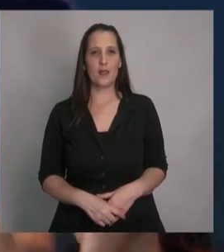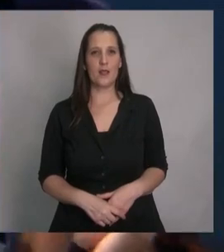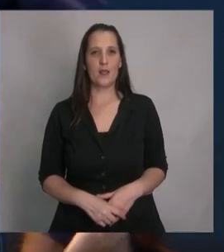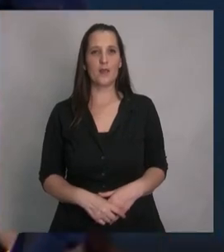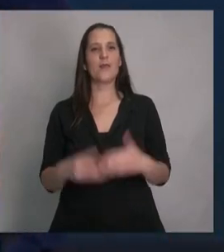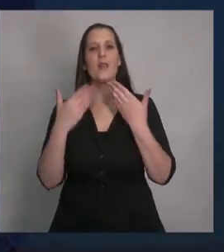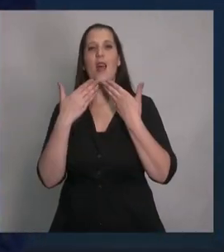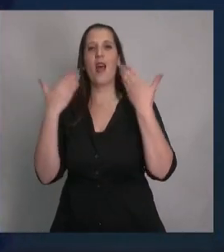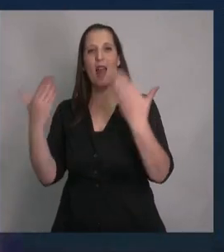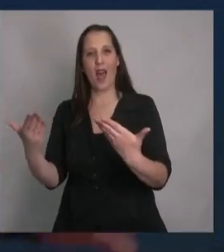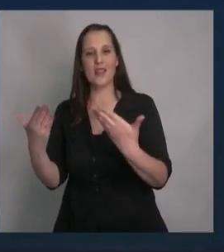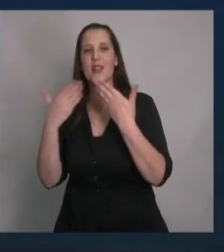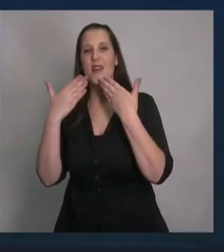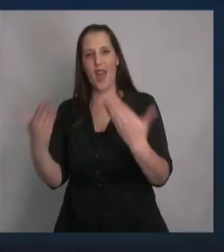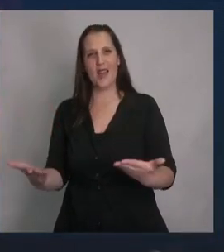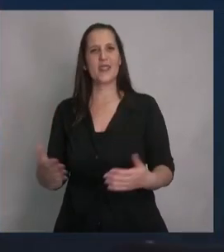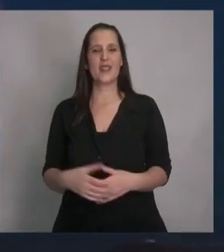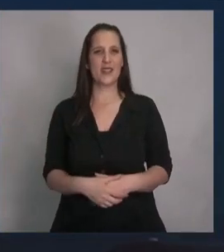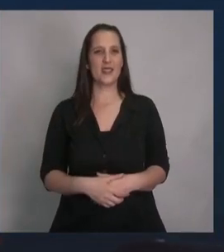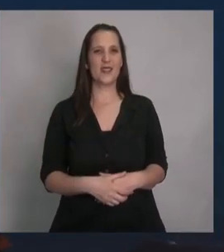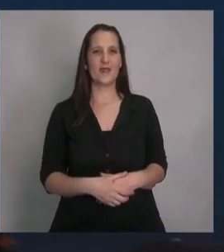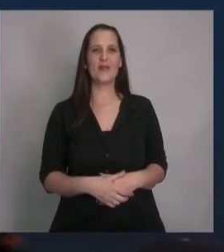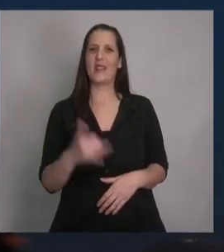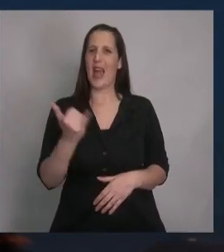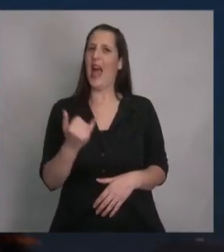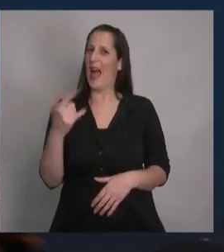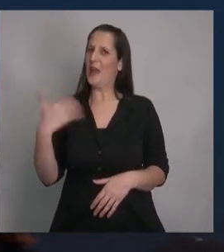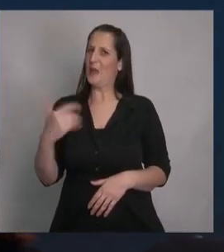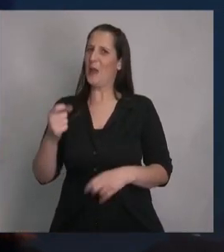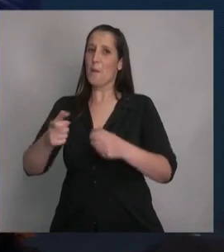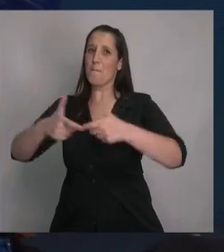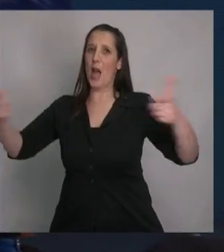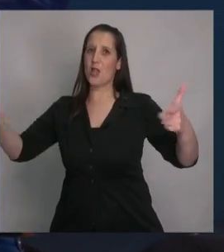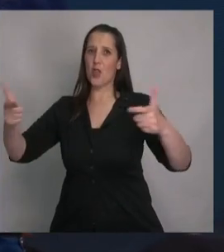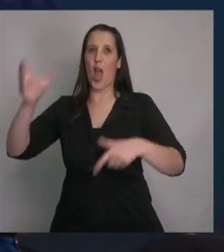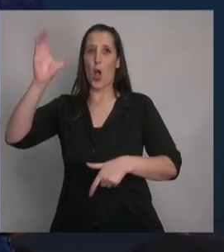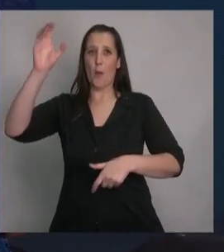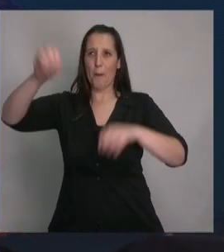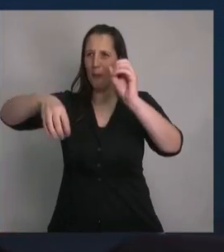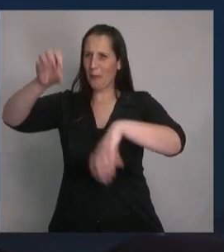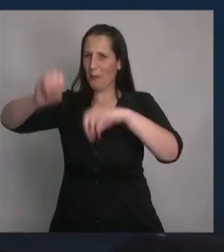Gracias, gracias, gracias. Hay cierta mayoría colombiana en el auditorio.